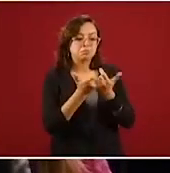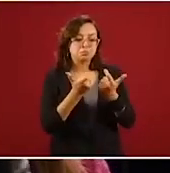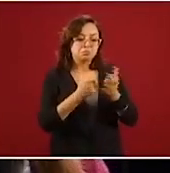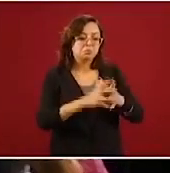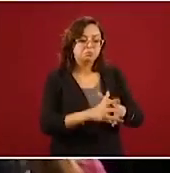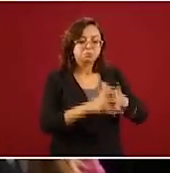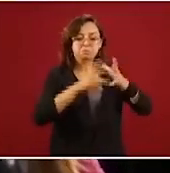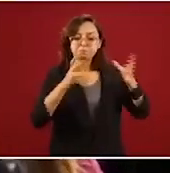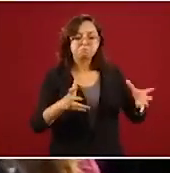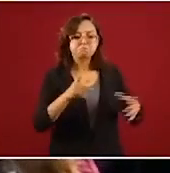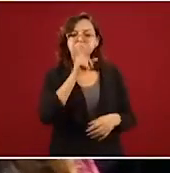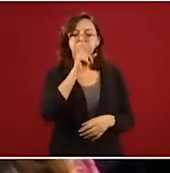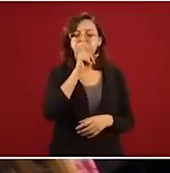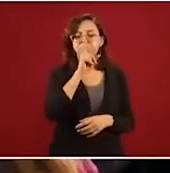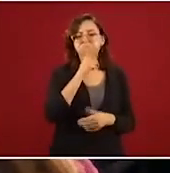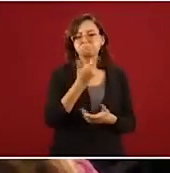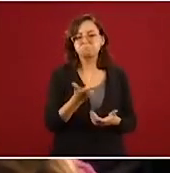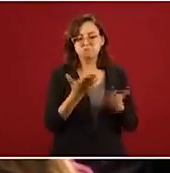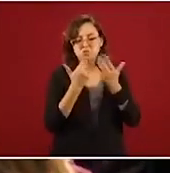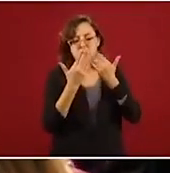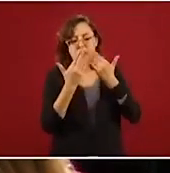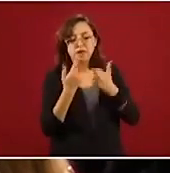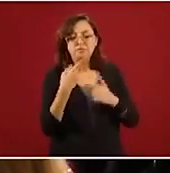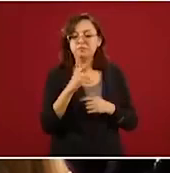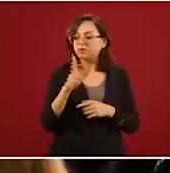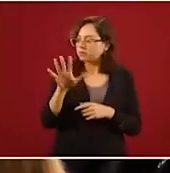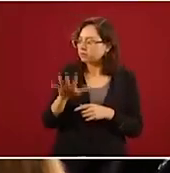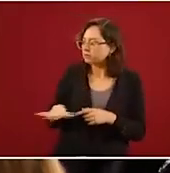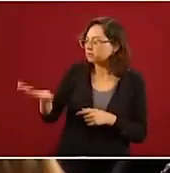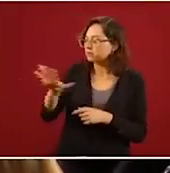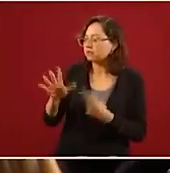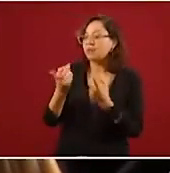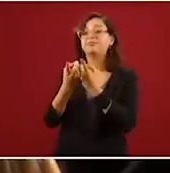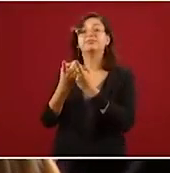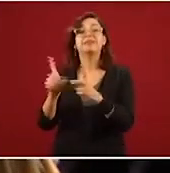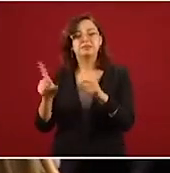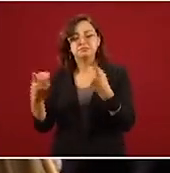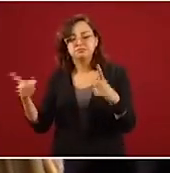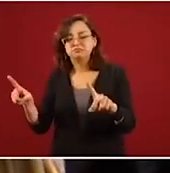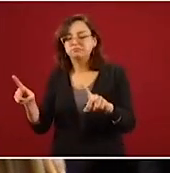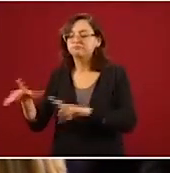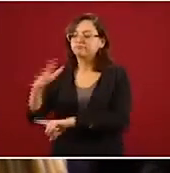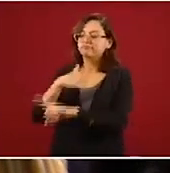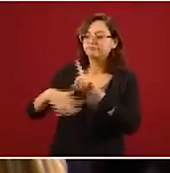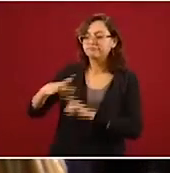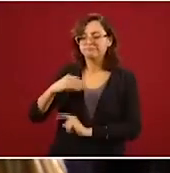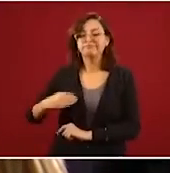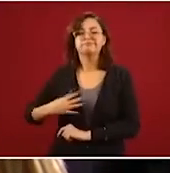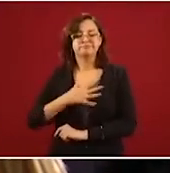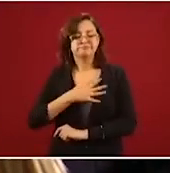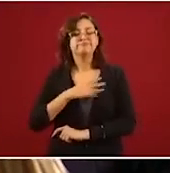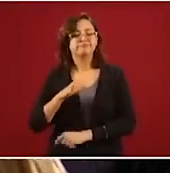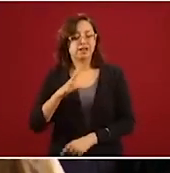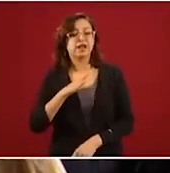pero hay desarrollo y hay bienestar, que son distintos. Acuérdense que